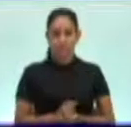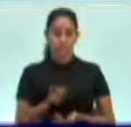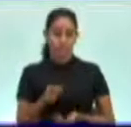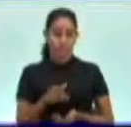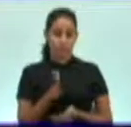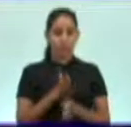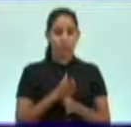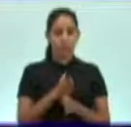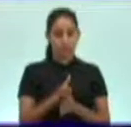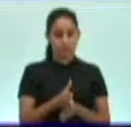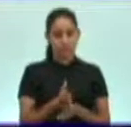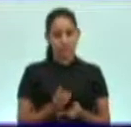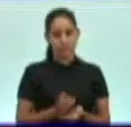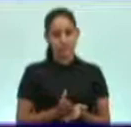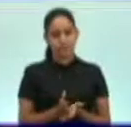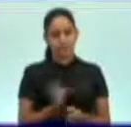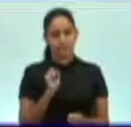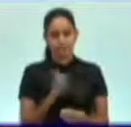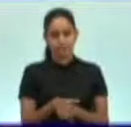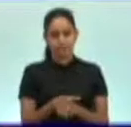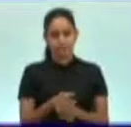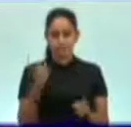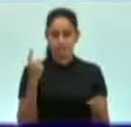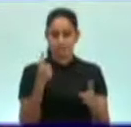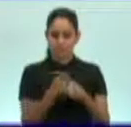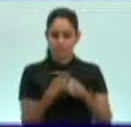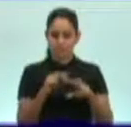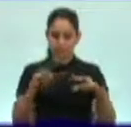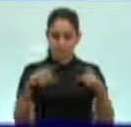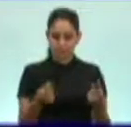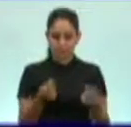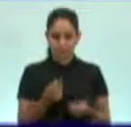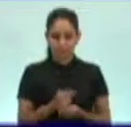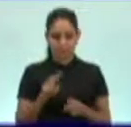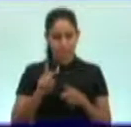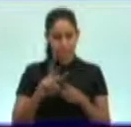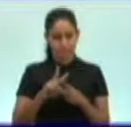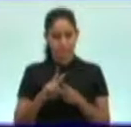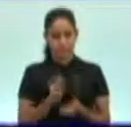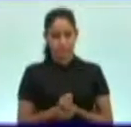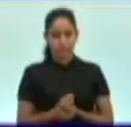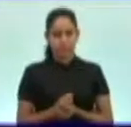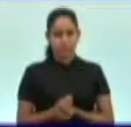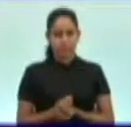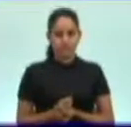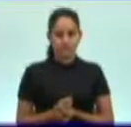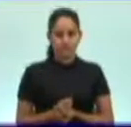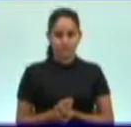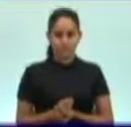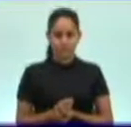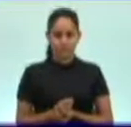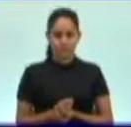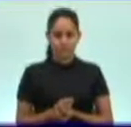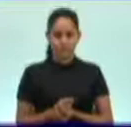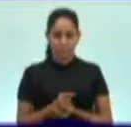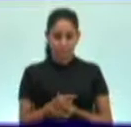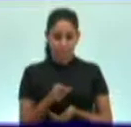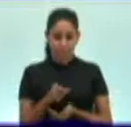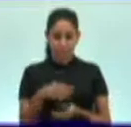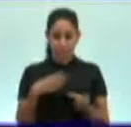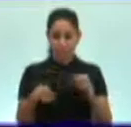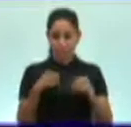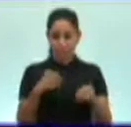inicio a otro encuentro de este espacio televisivo. En él intercambiaremos sobre un